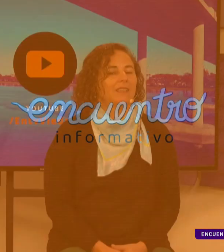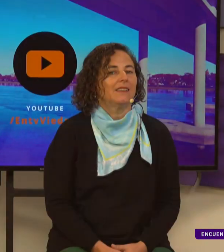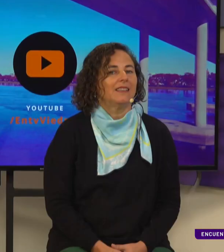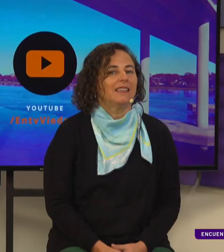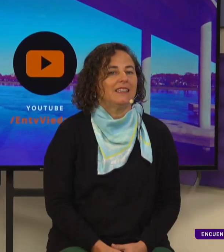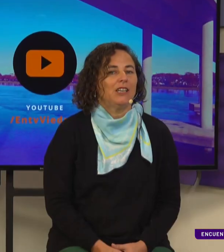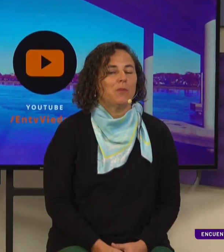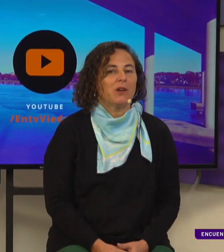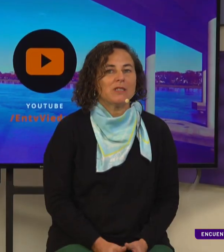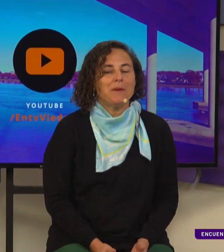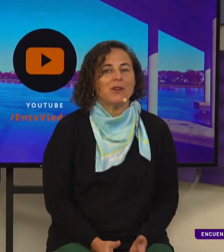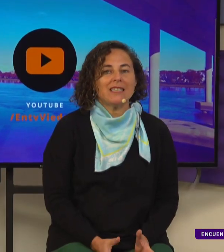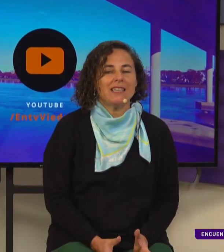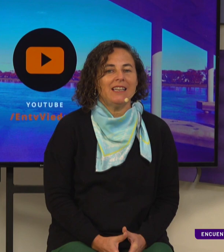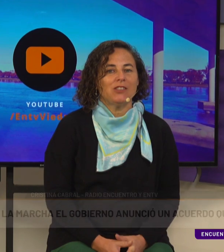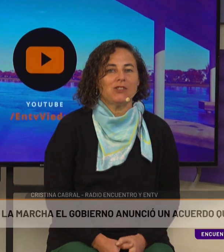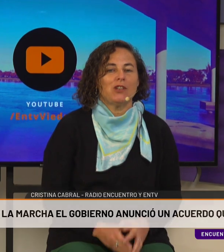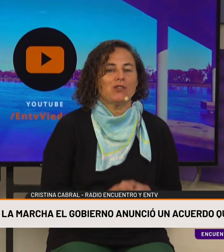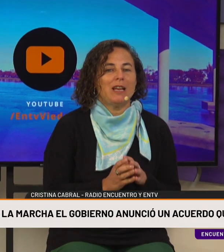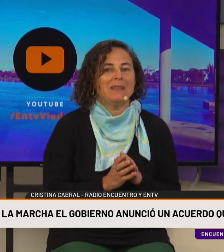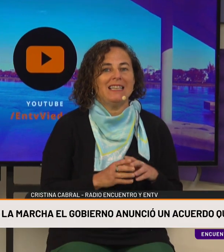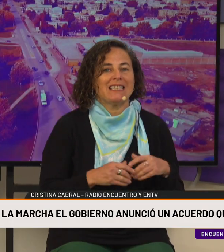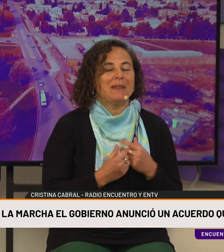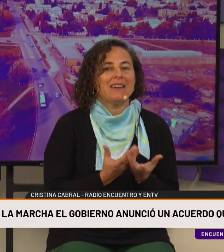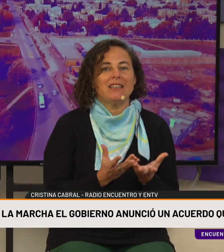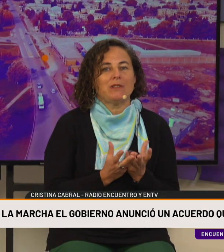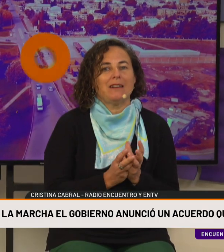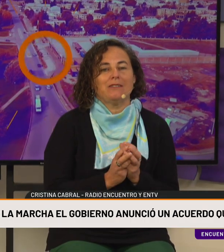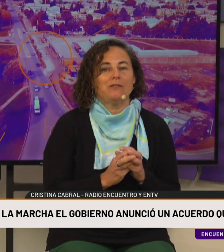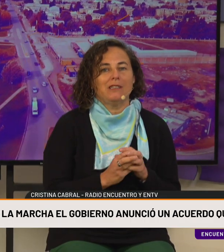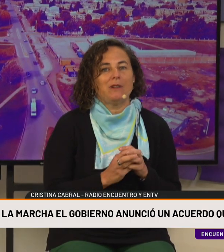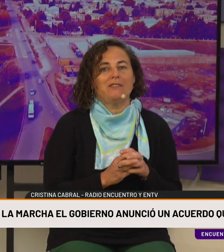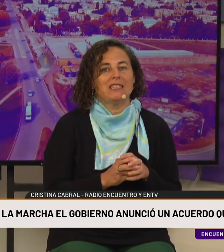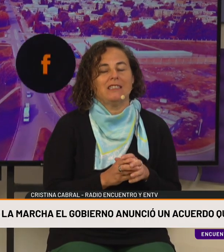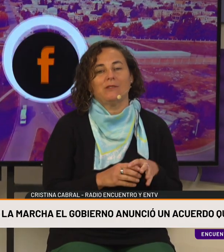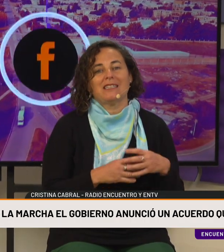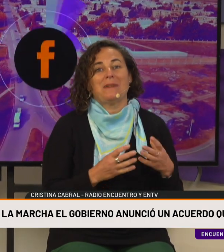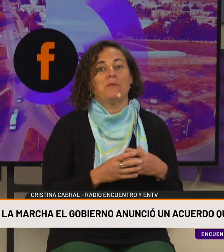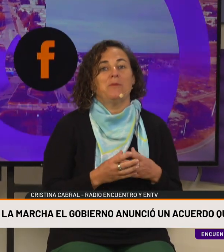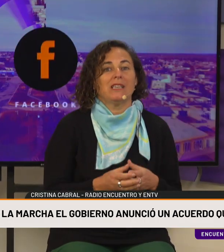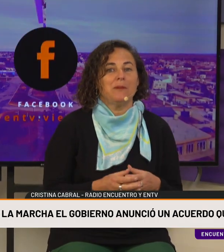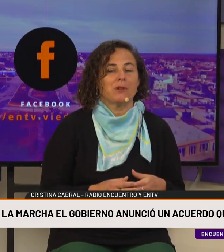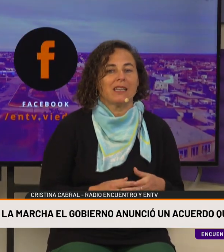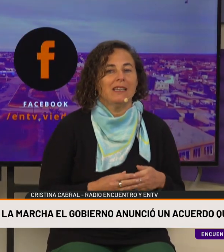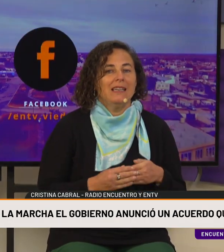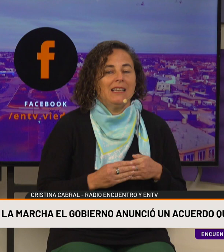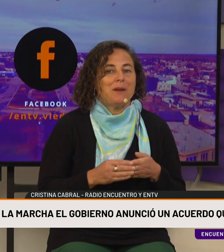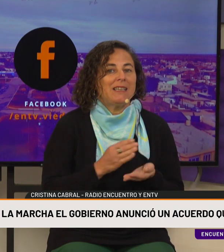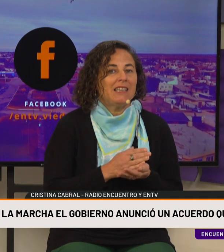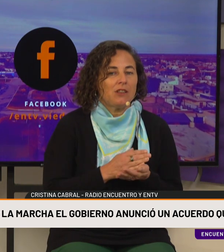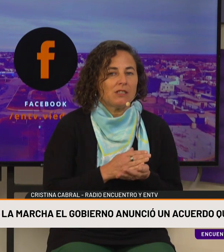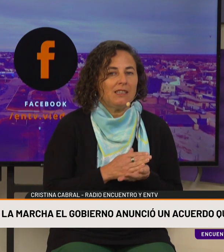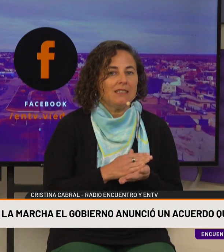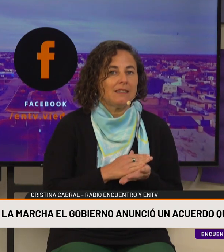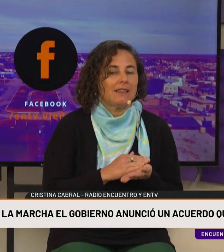mínimamente y como escuchábamos recién Entonces no solamente la semana que viene es una es una fecha es una semana muy importante porque las